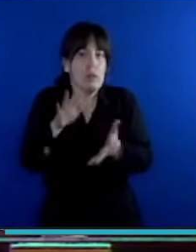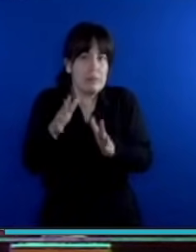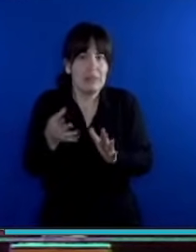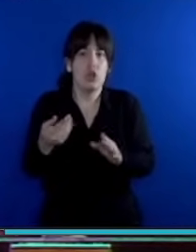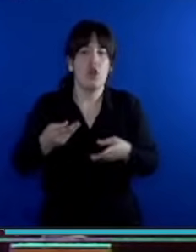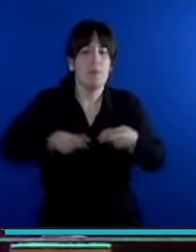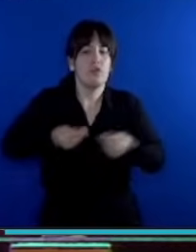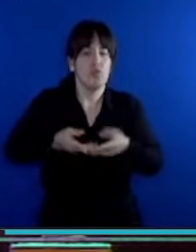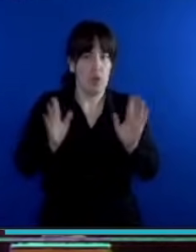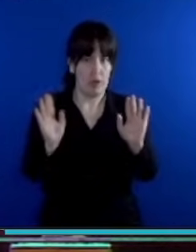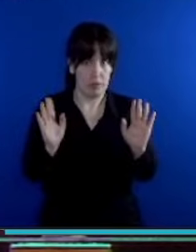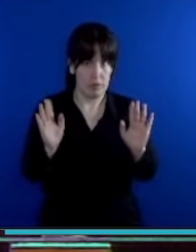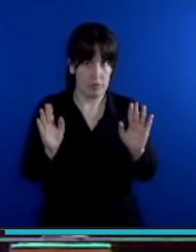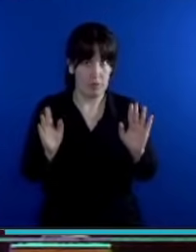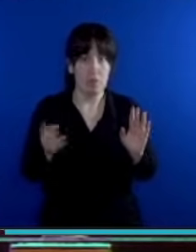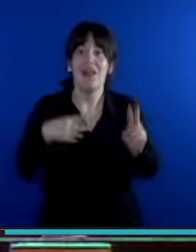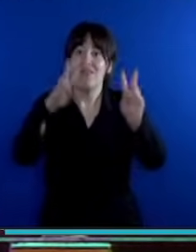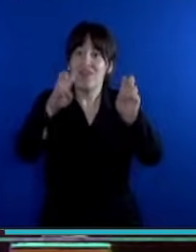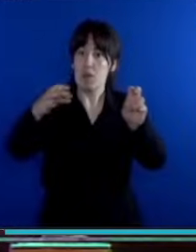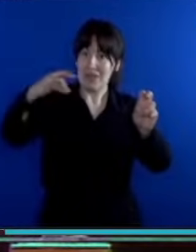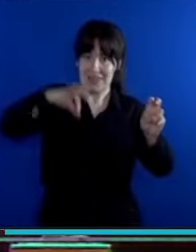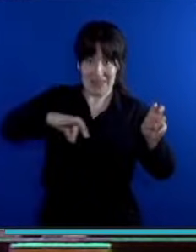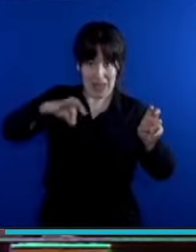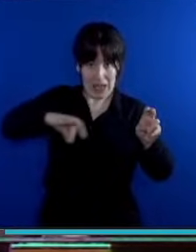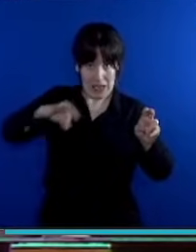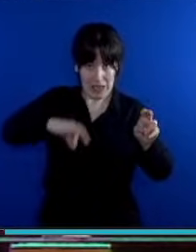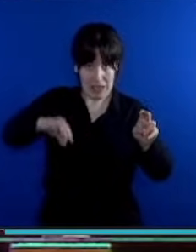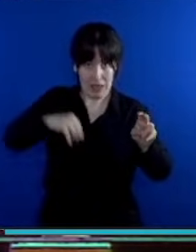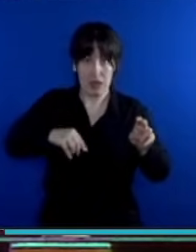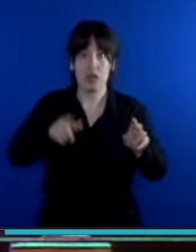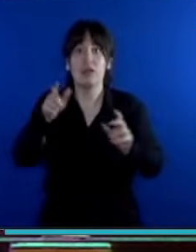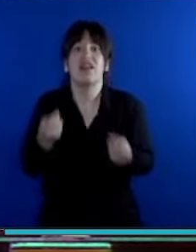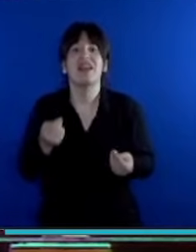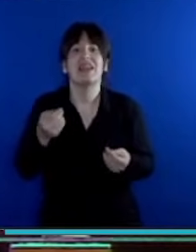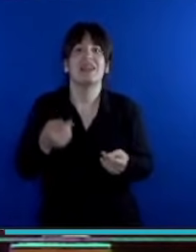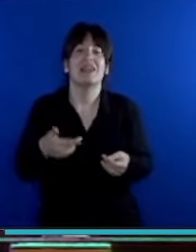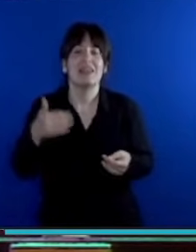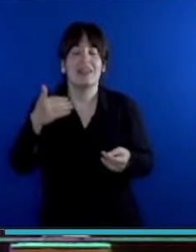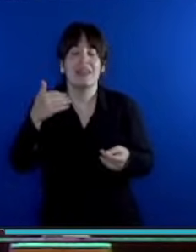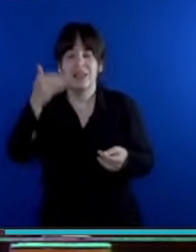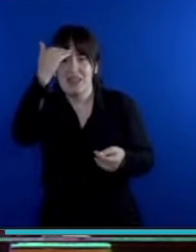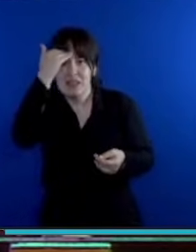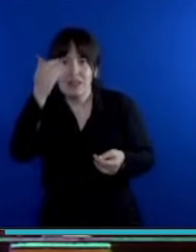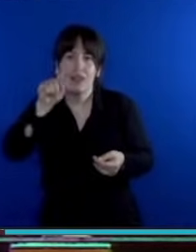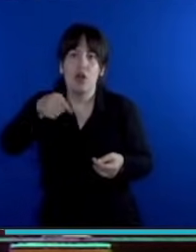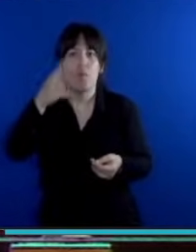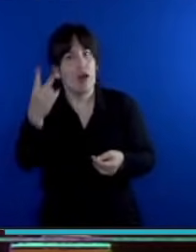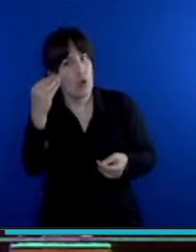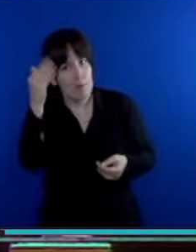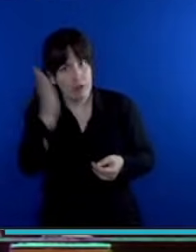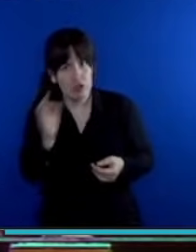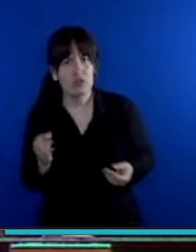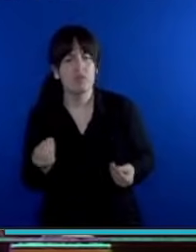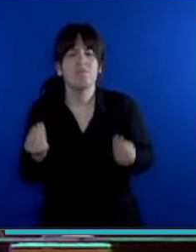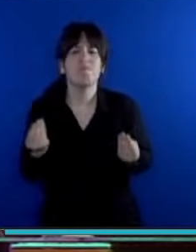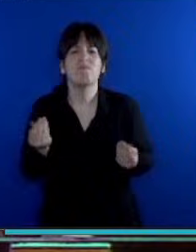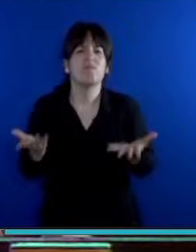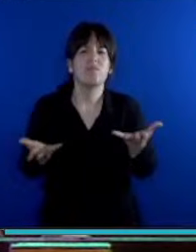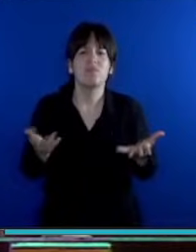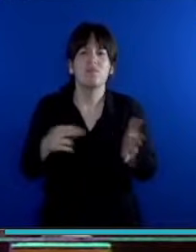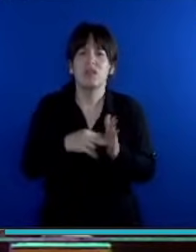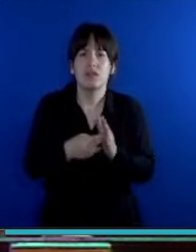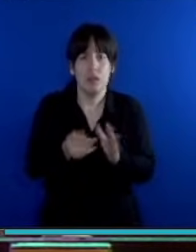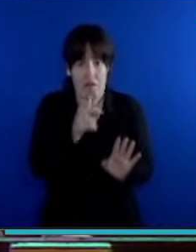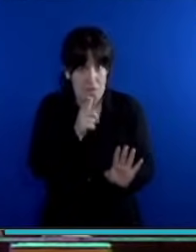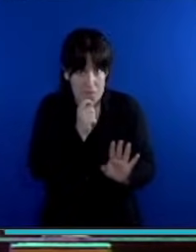presupuesto. Para salario, la pauta salarial y para personal es del 15,2%. ¿Qué quiere decir esto? Es